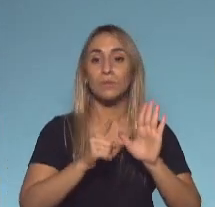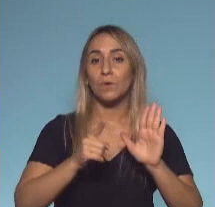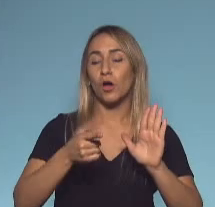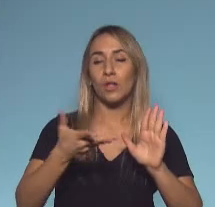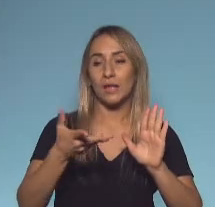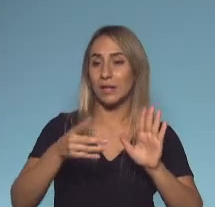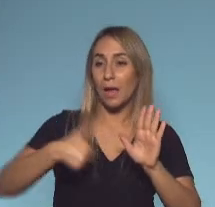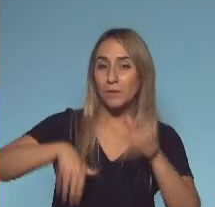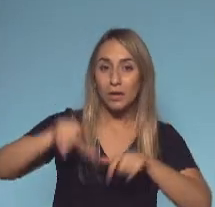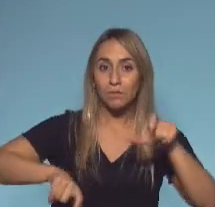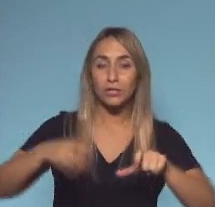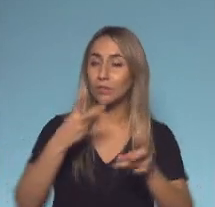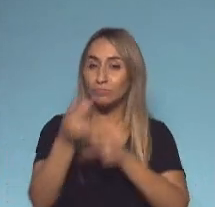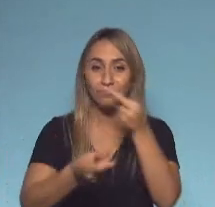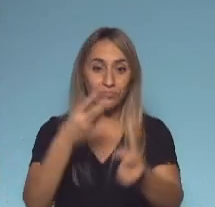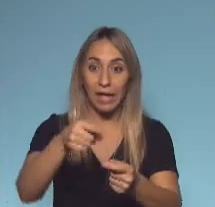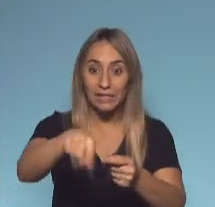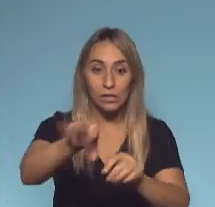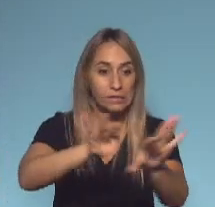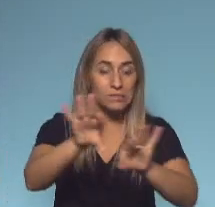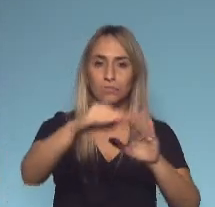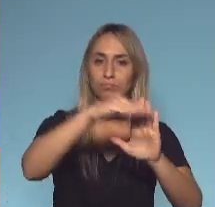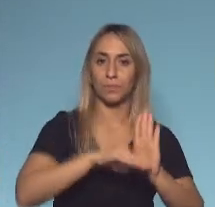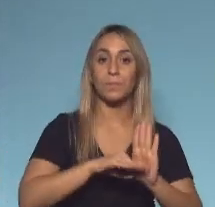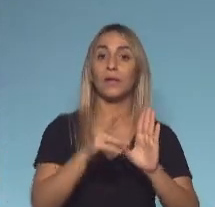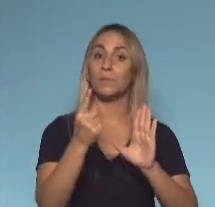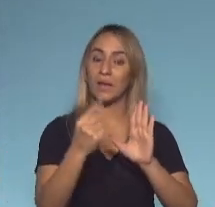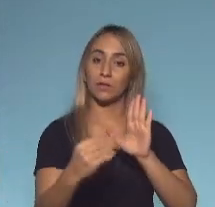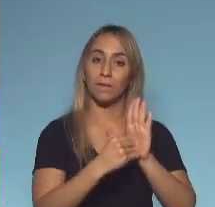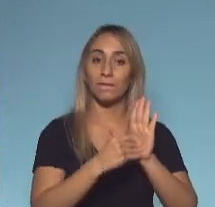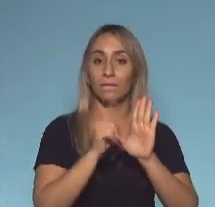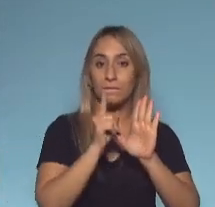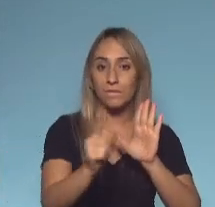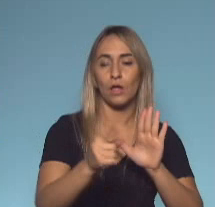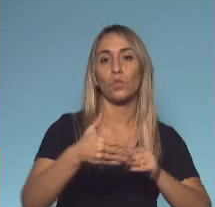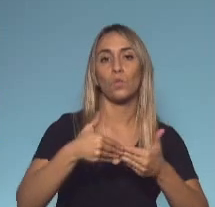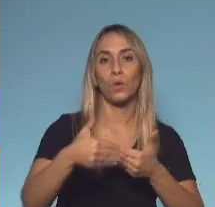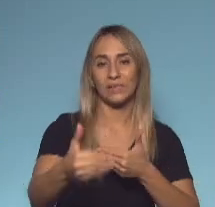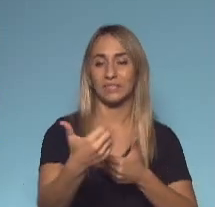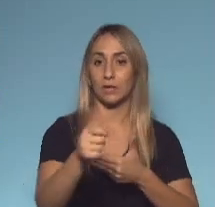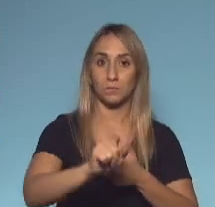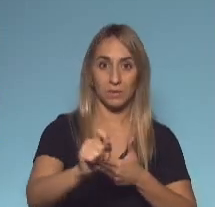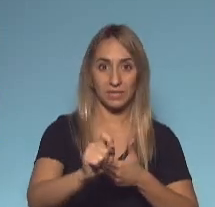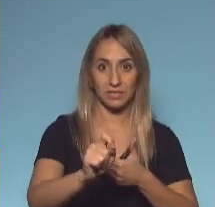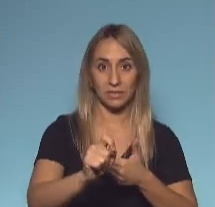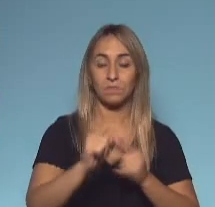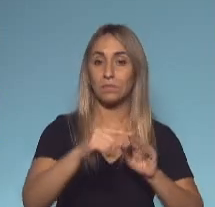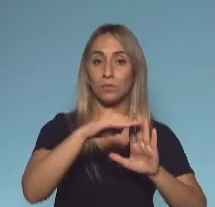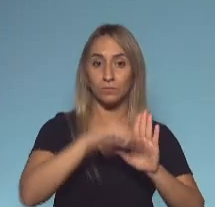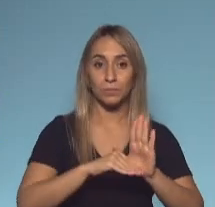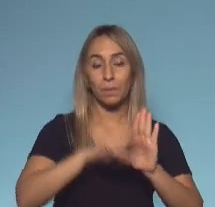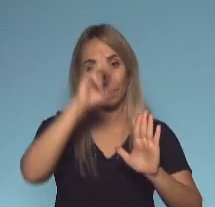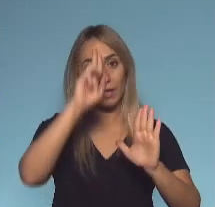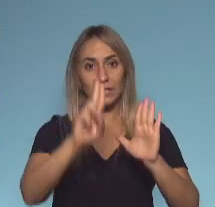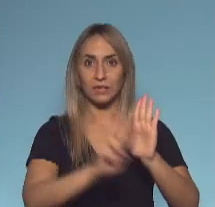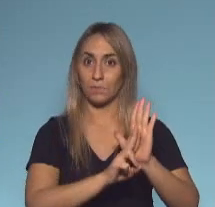del país y que tengan precios congelados de aquí a 6 meses que efectivamente se puedan respetar